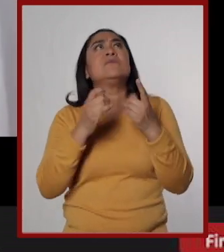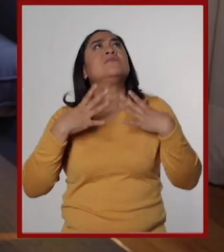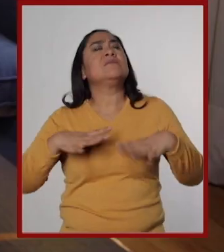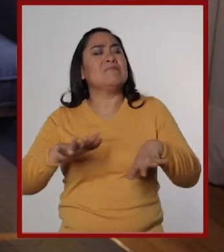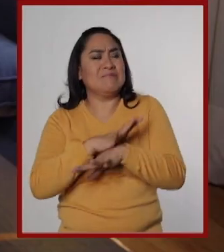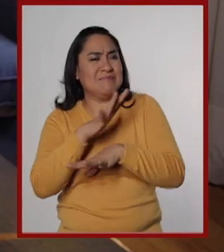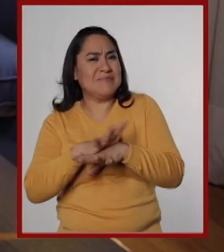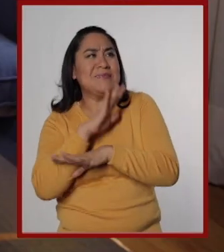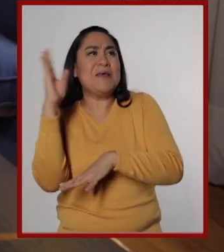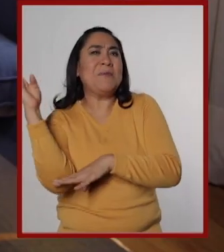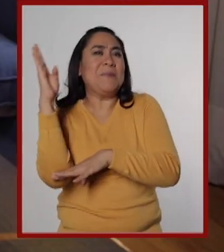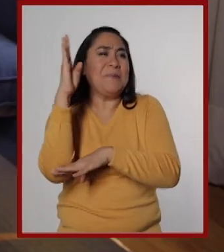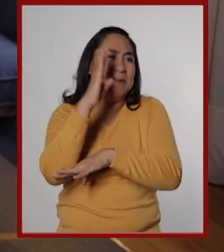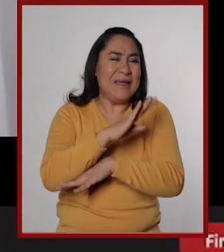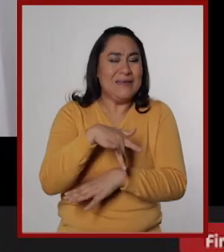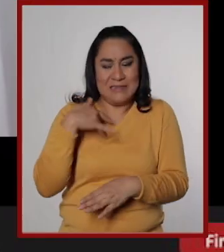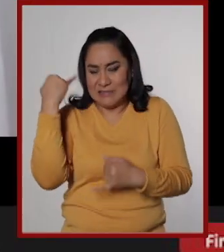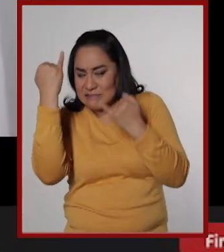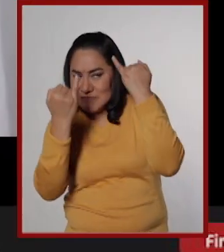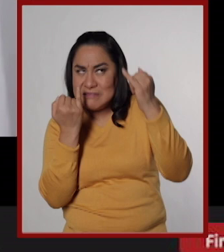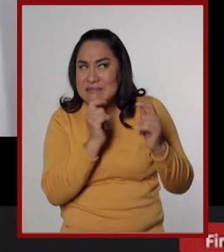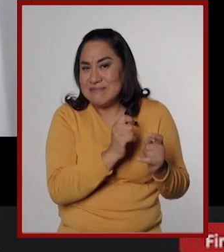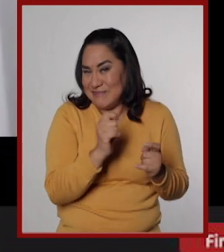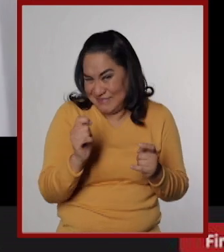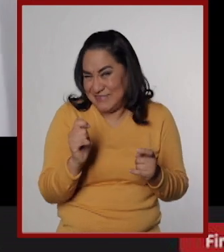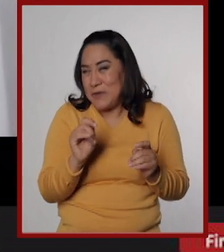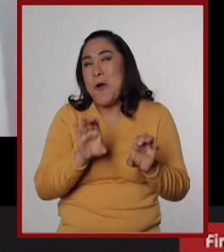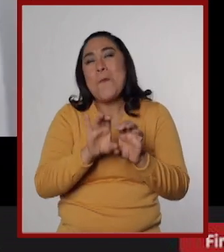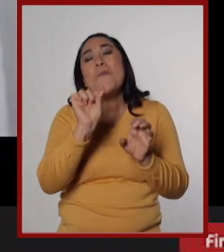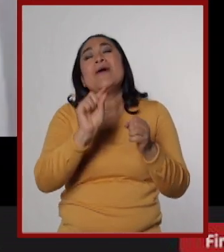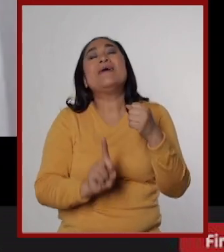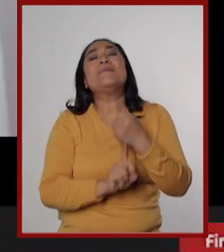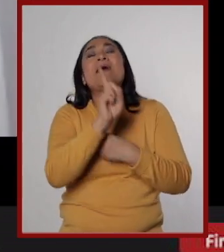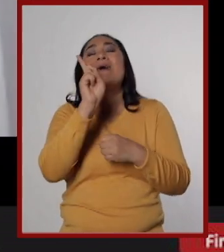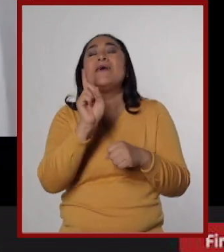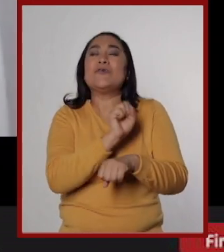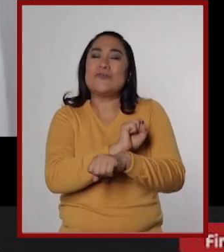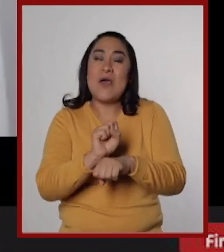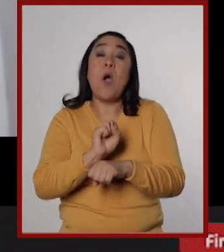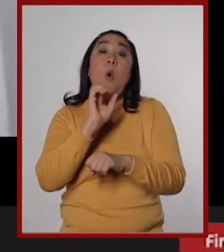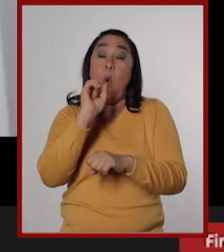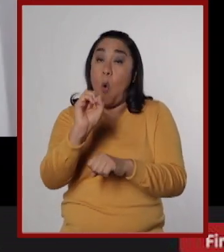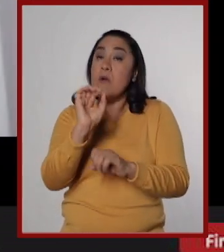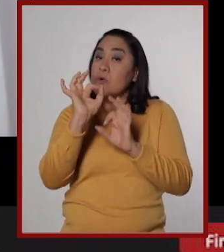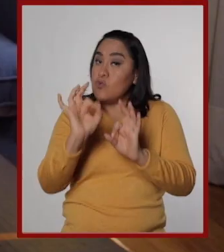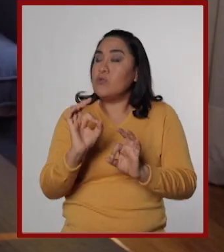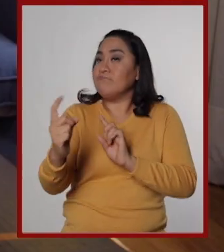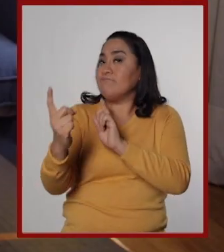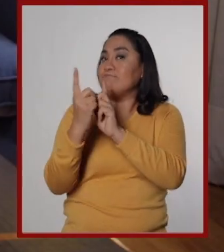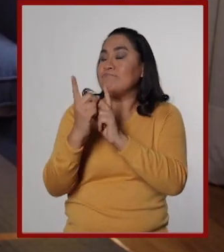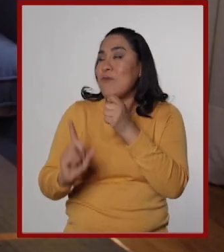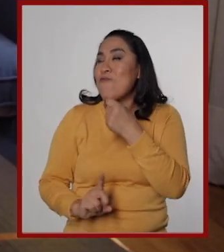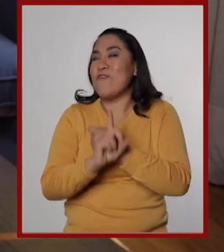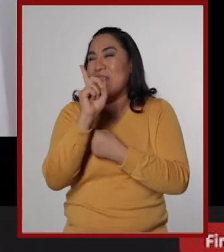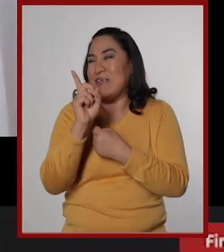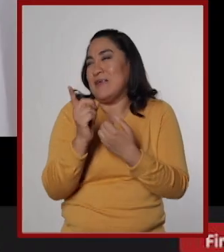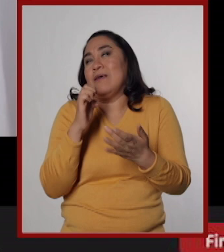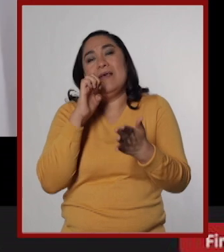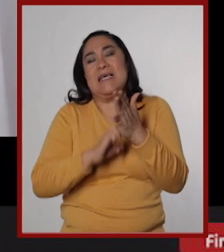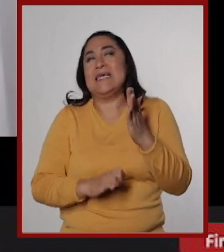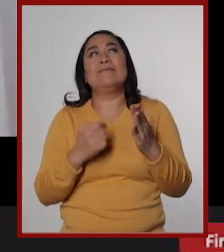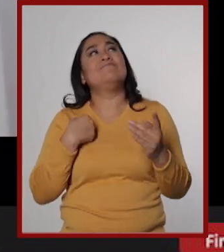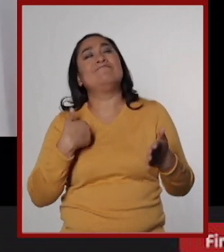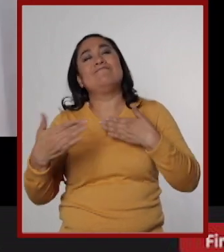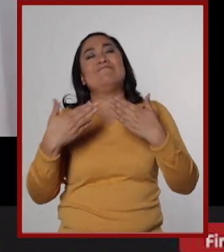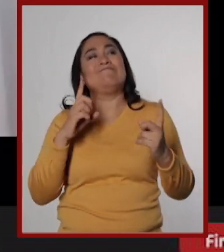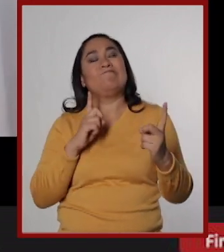avanzando en el día. No. Te puede juntar ese con los conflictos que puedas tener con otra gente. Claro. Te encuentras a alguien que no te